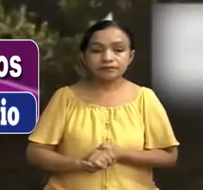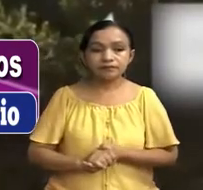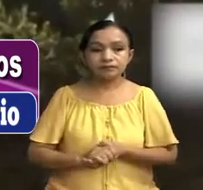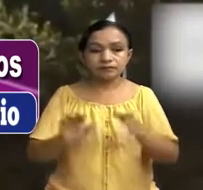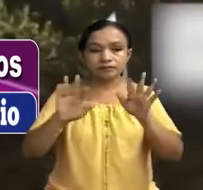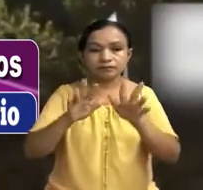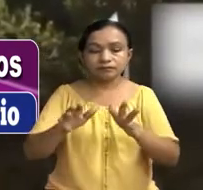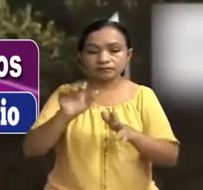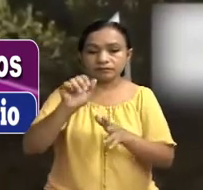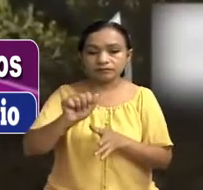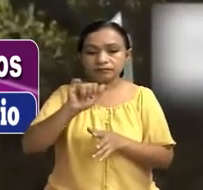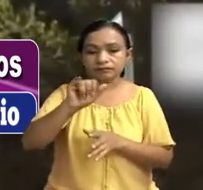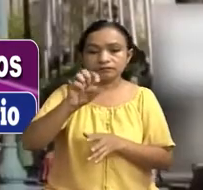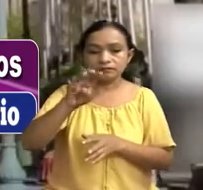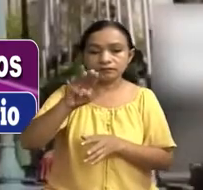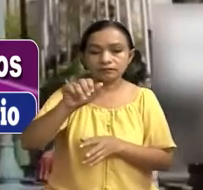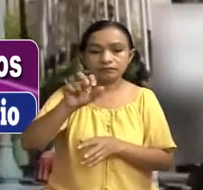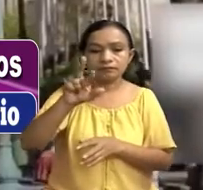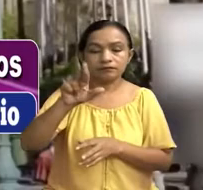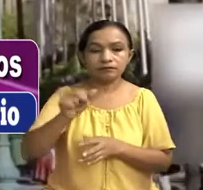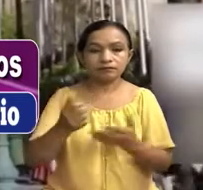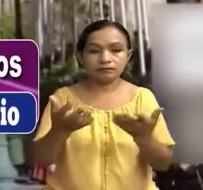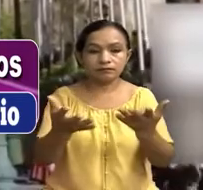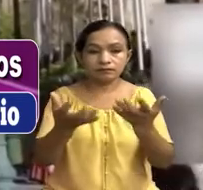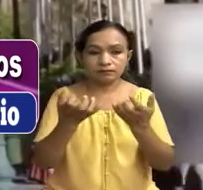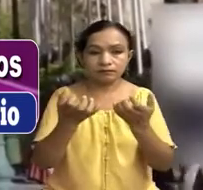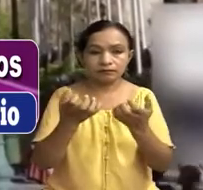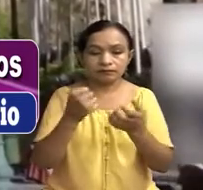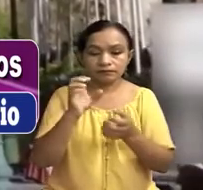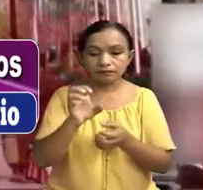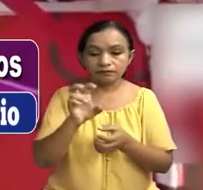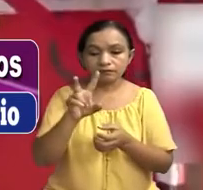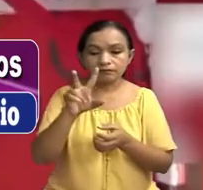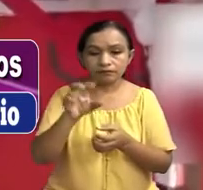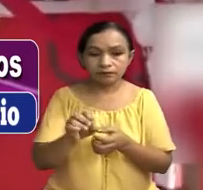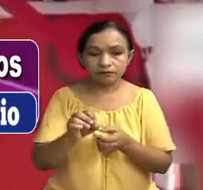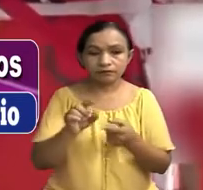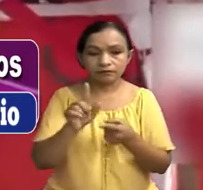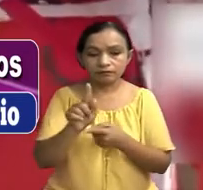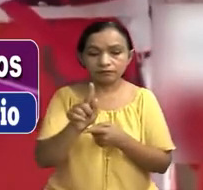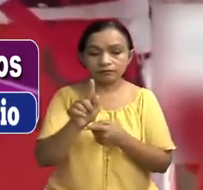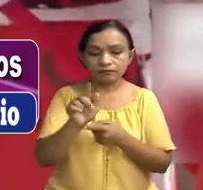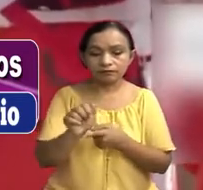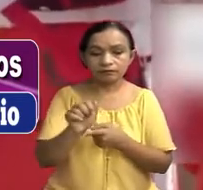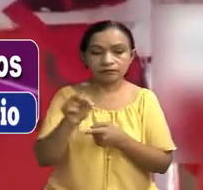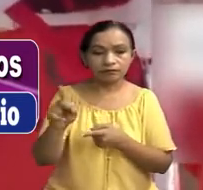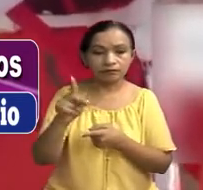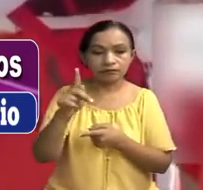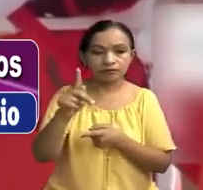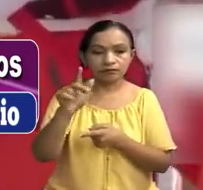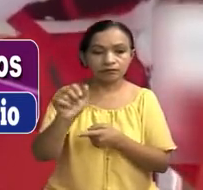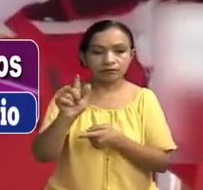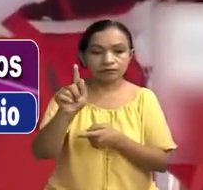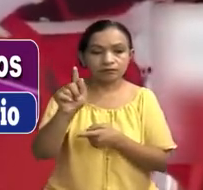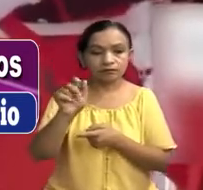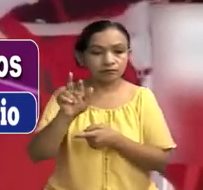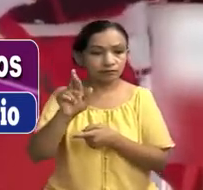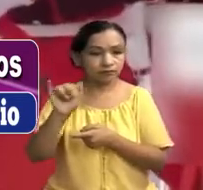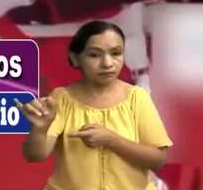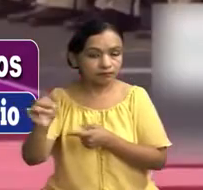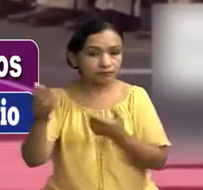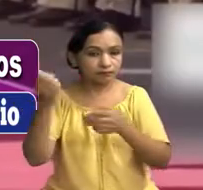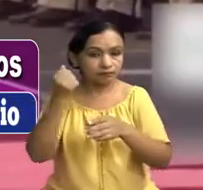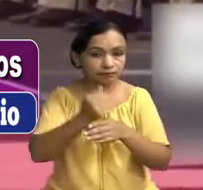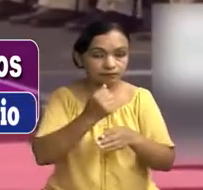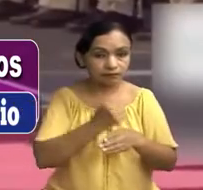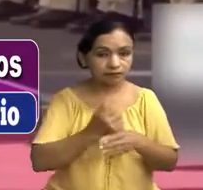manifestante aymara. Sí. Entonces dice, querían matar a Evo como mataron a Tupac Qatari. Sí. Y siendo honestos, pues, es